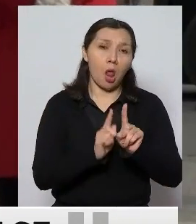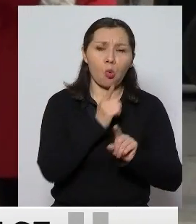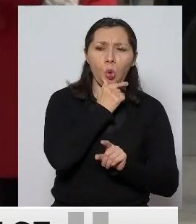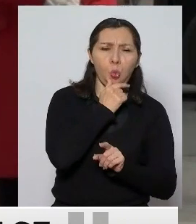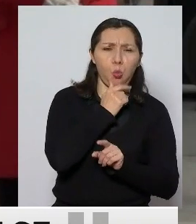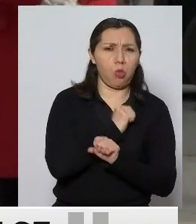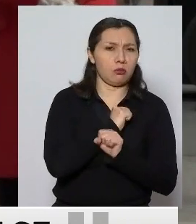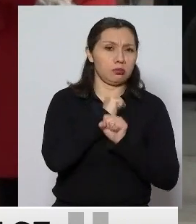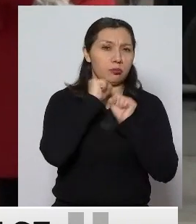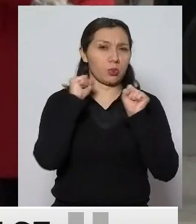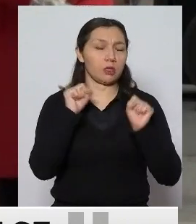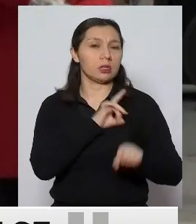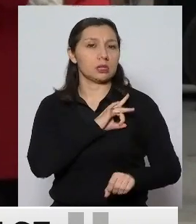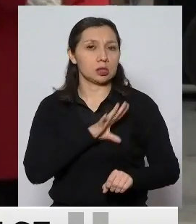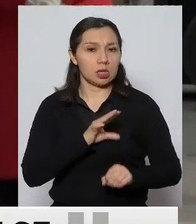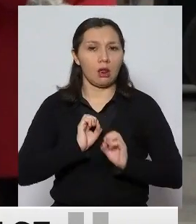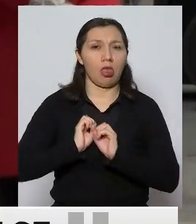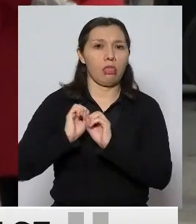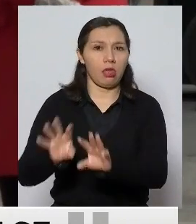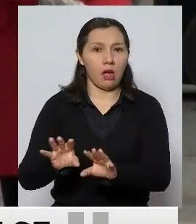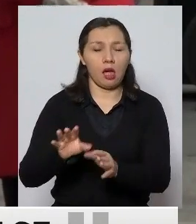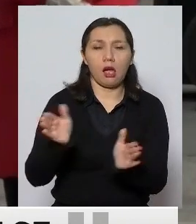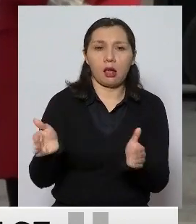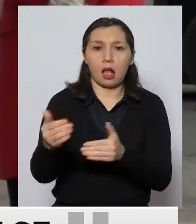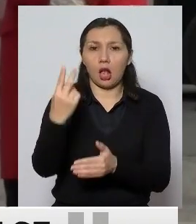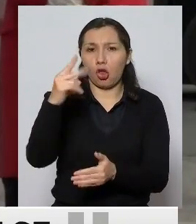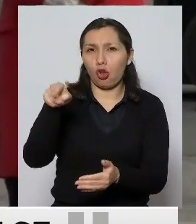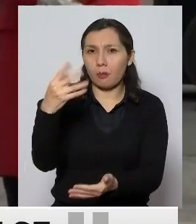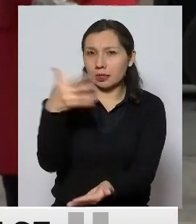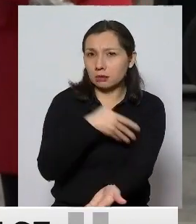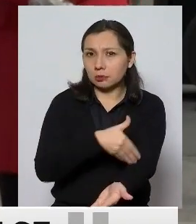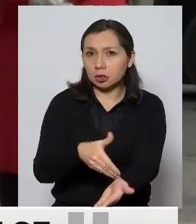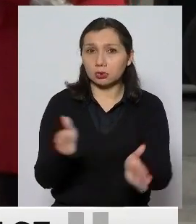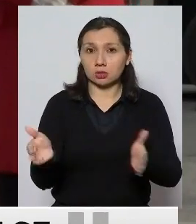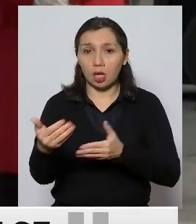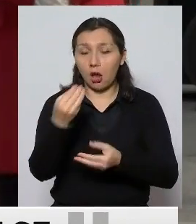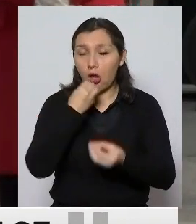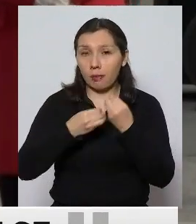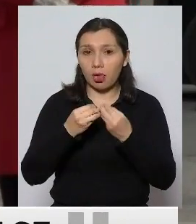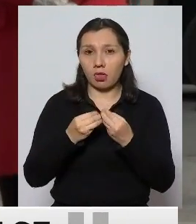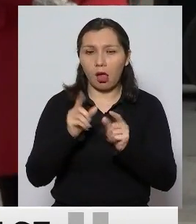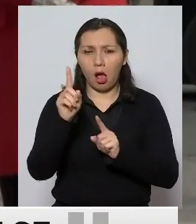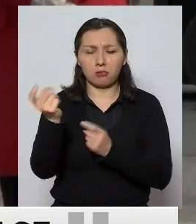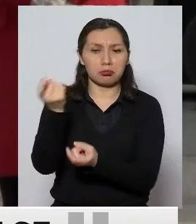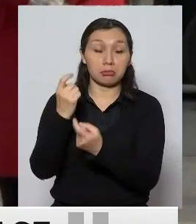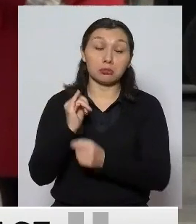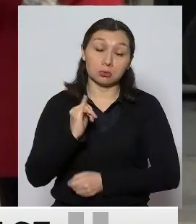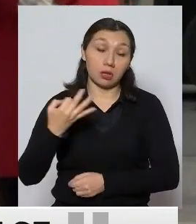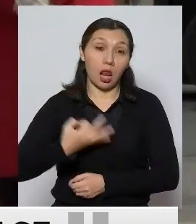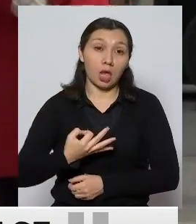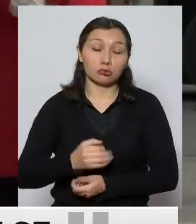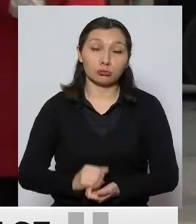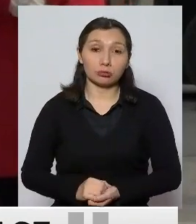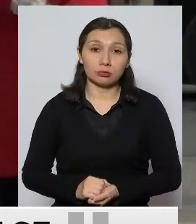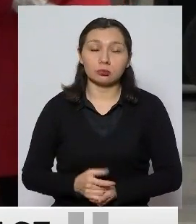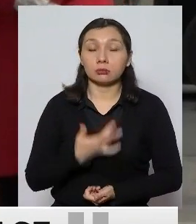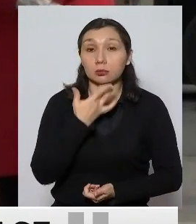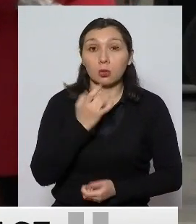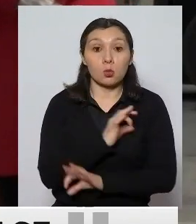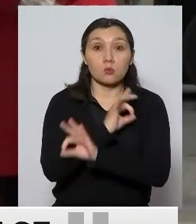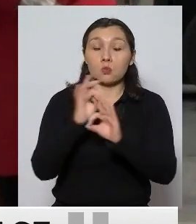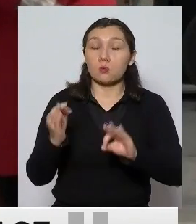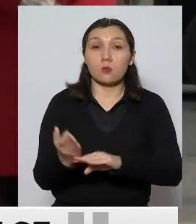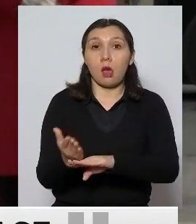dudaron de la capacidad de Chile de distribuir 2.5 millones de canastas de alimentos. Y tenían razón, porque